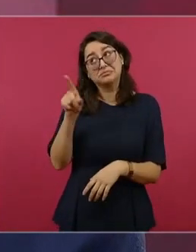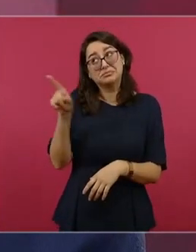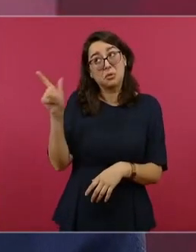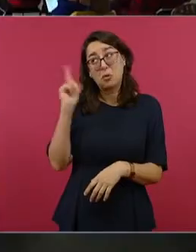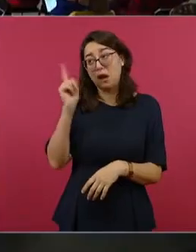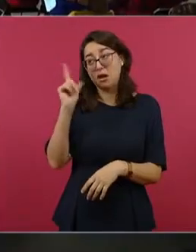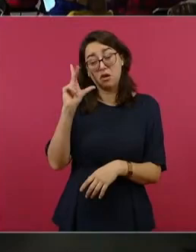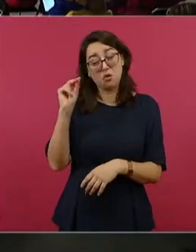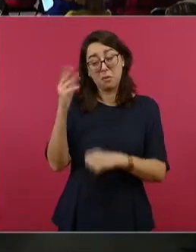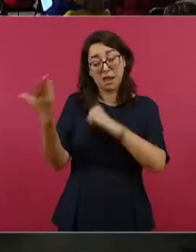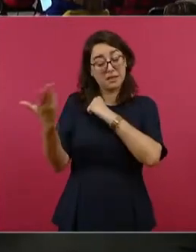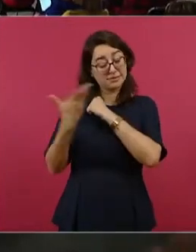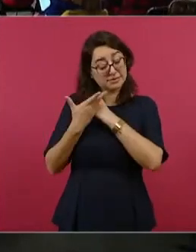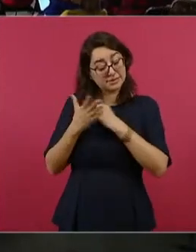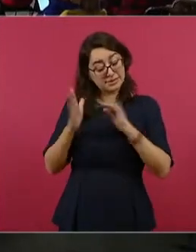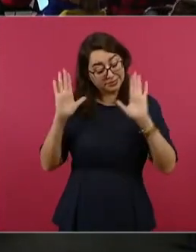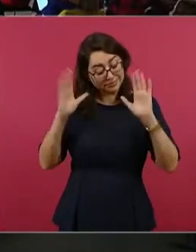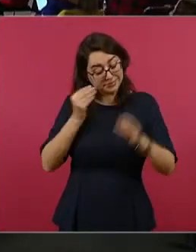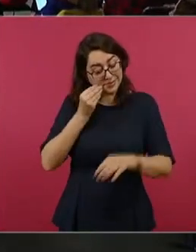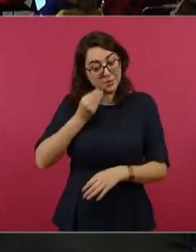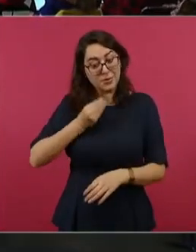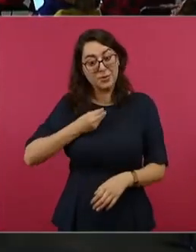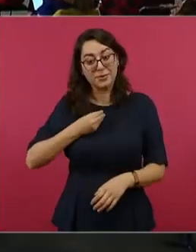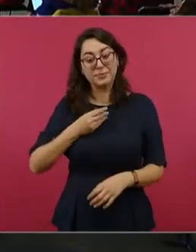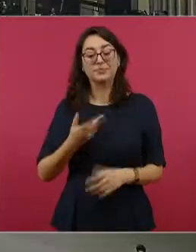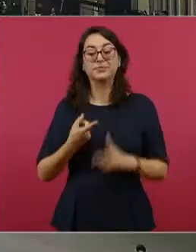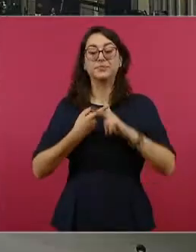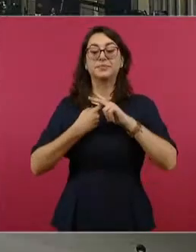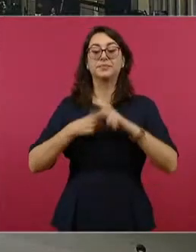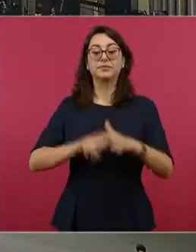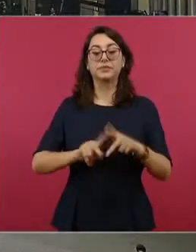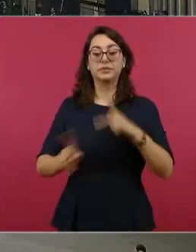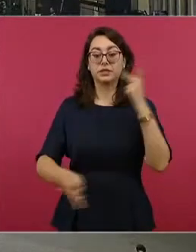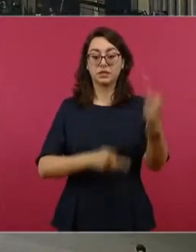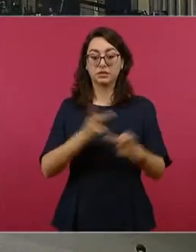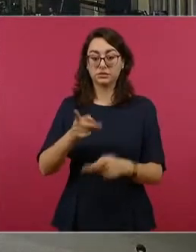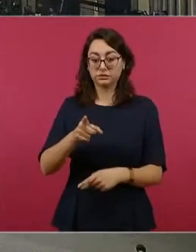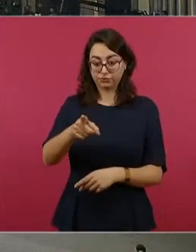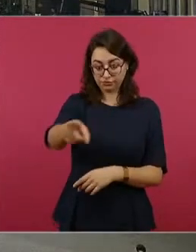Y ahora sí, comenzamos. Ya empezamos con el compañero. 1.